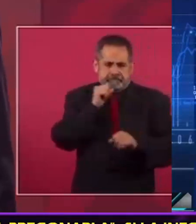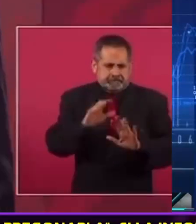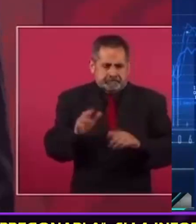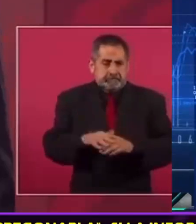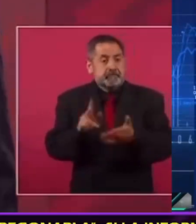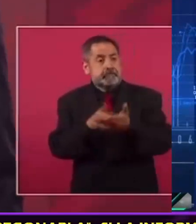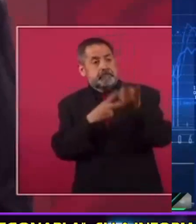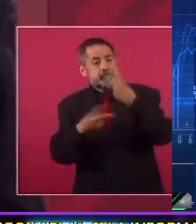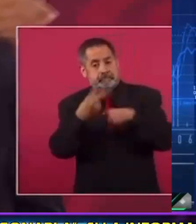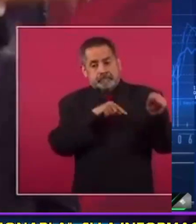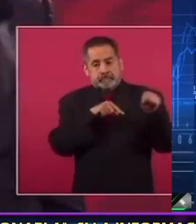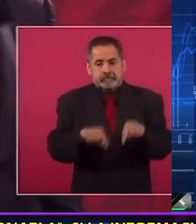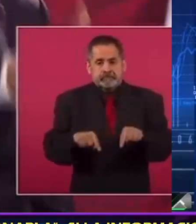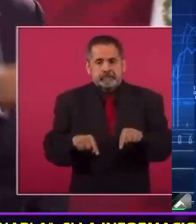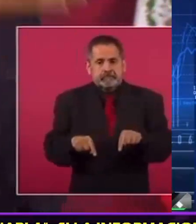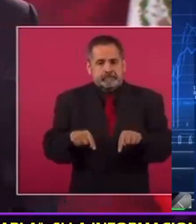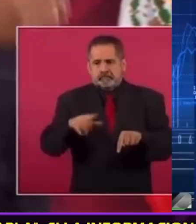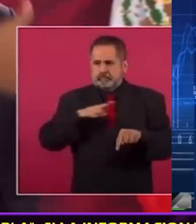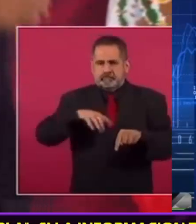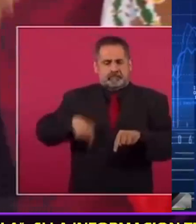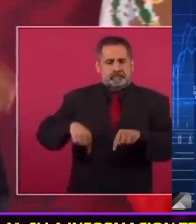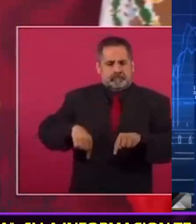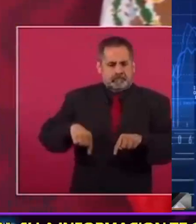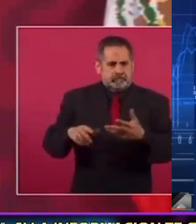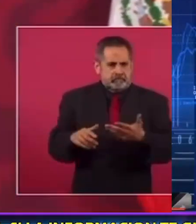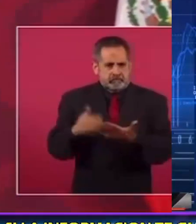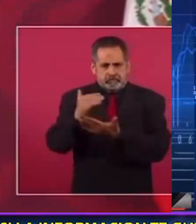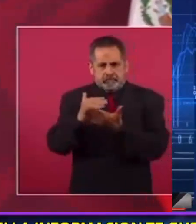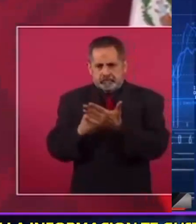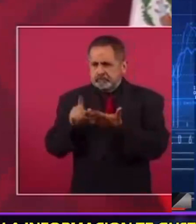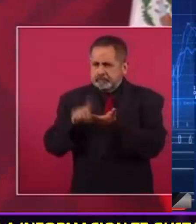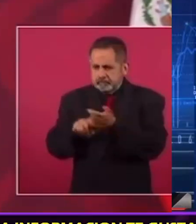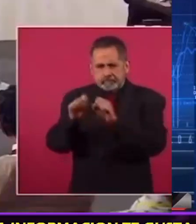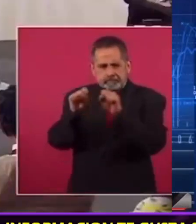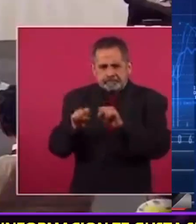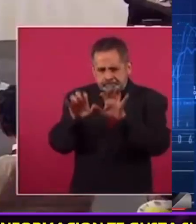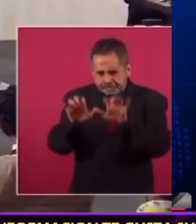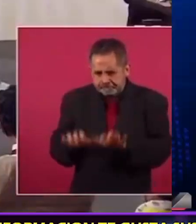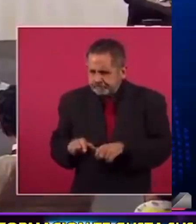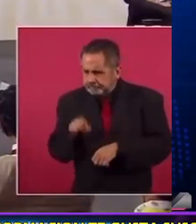cuando regresa ya está en el sistema